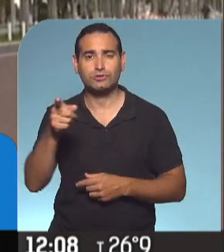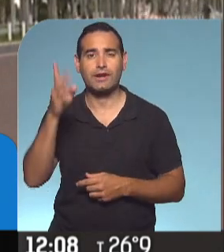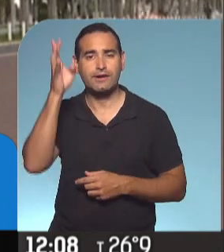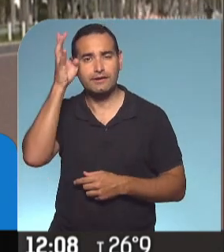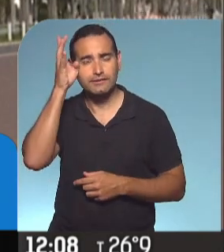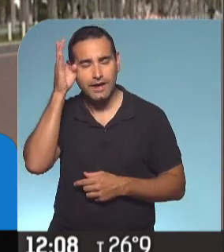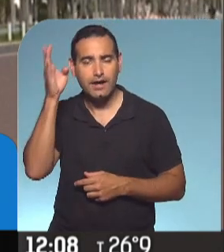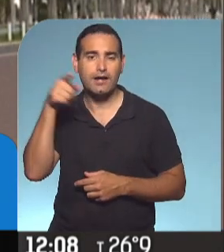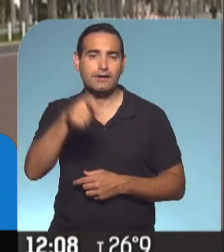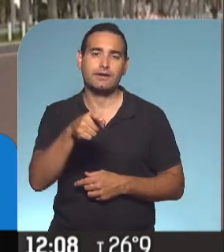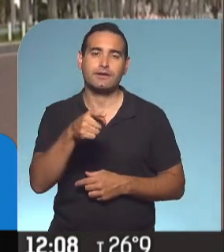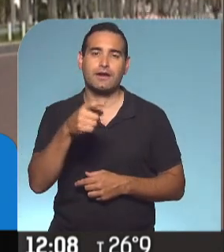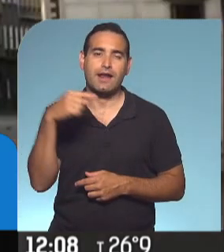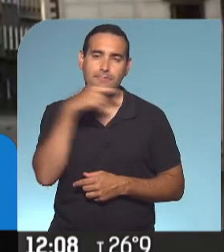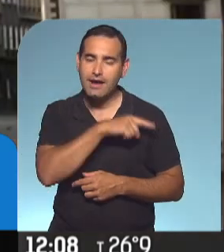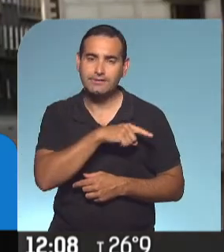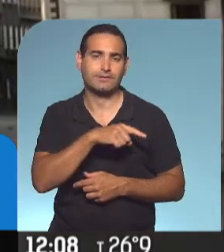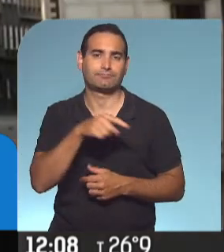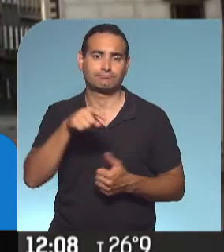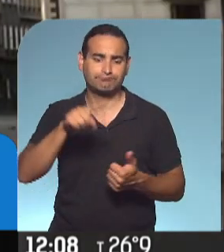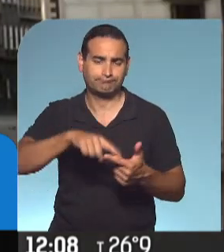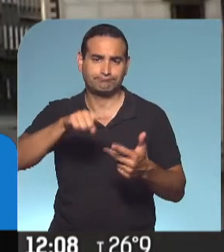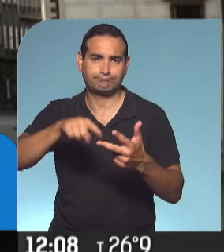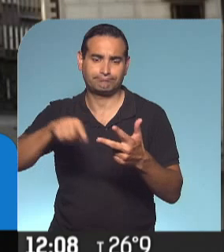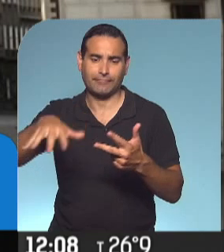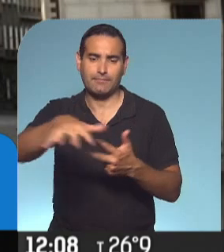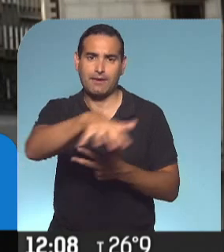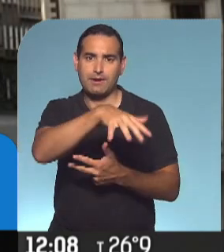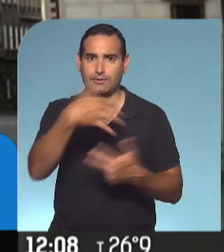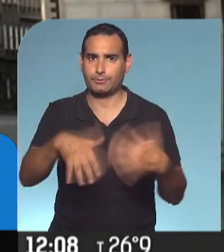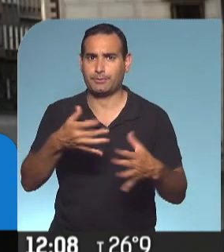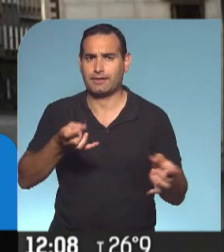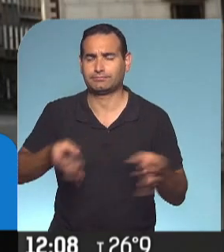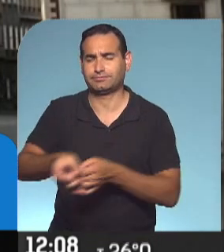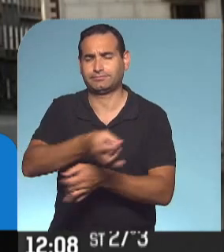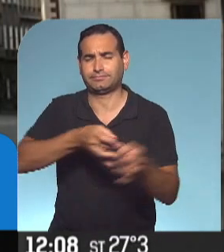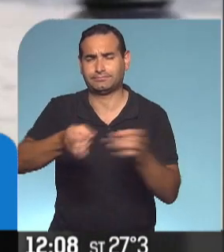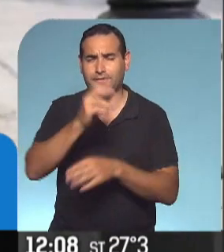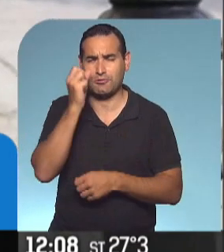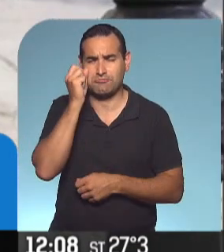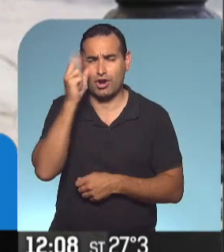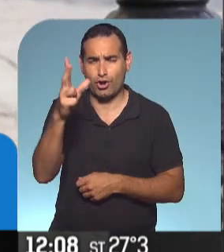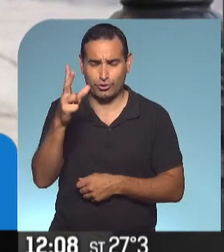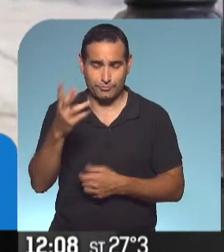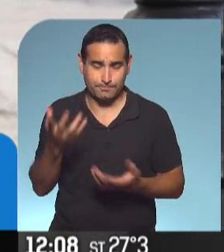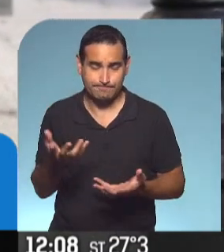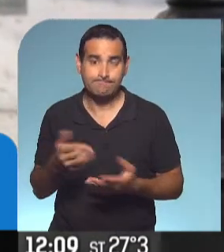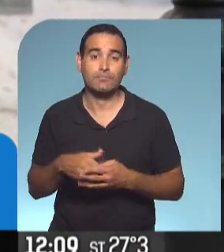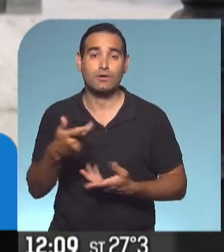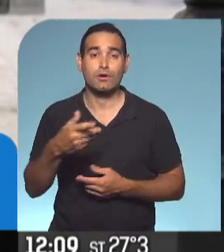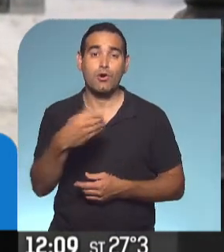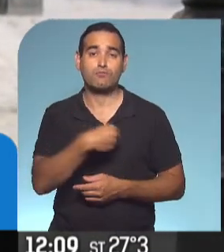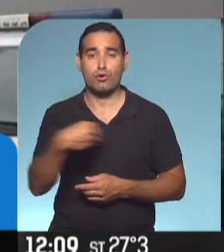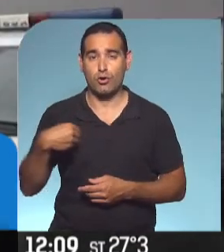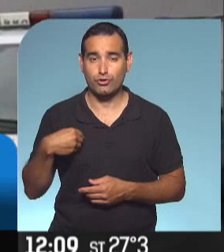y baviera y sajonia en alemania son considerados puntos calientes de contagio en el 'viejo continente' donde polonia y